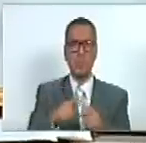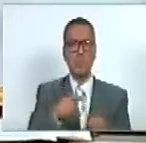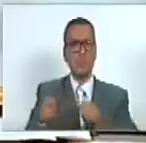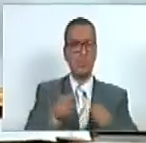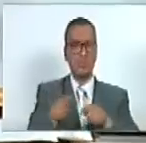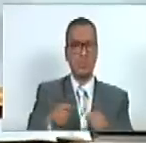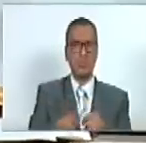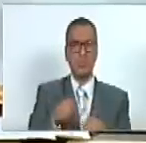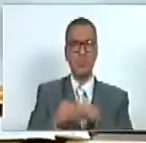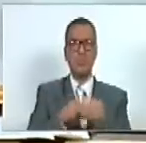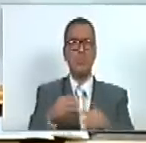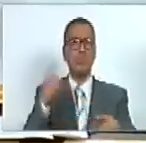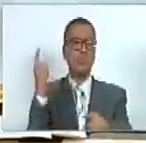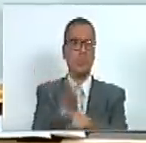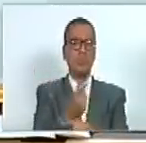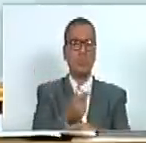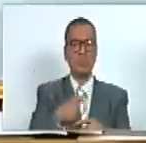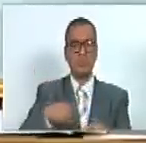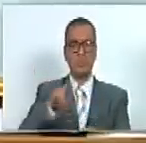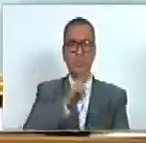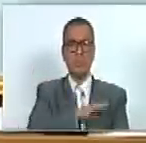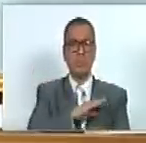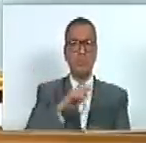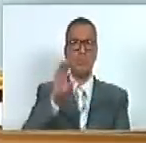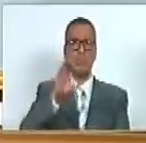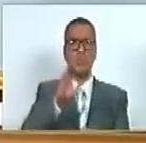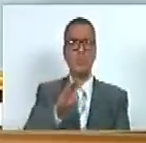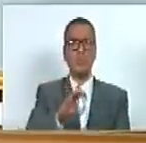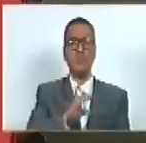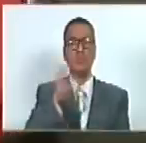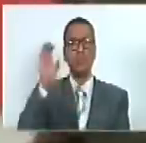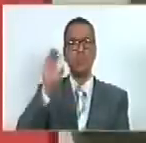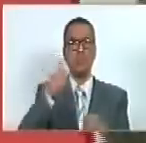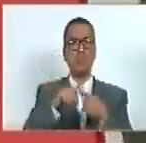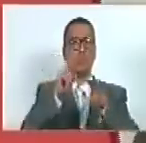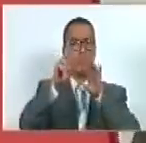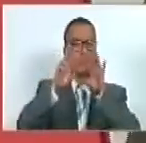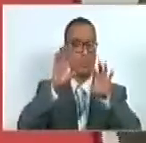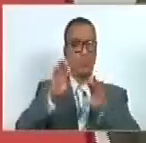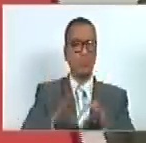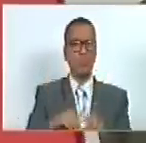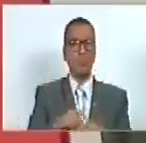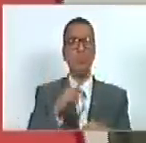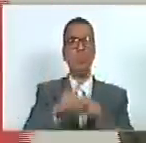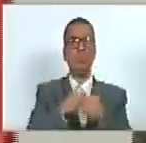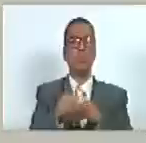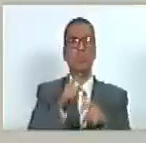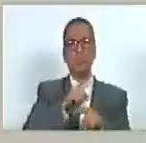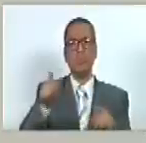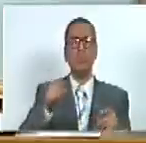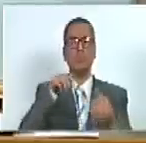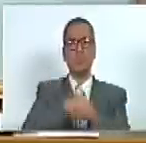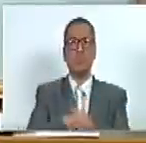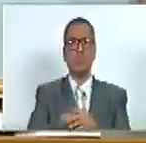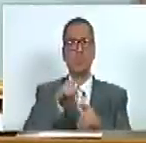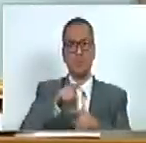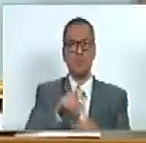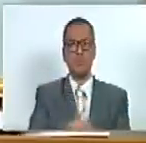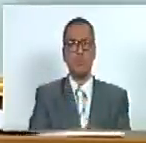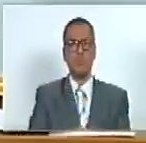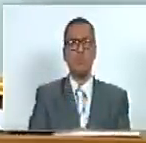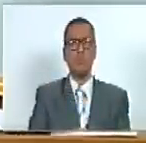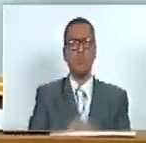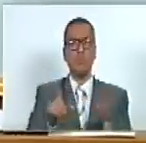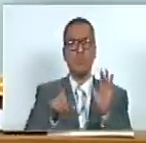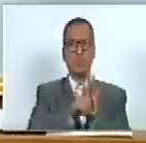acción que vaya contra los activos de la República en el extranjero, y que además aplique a aquellos que incurran en esos delitos